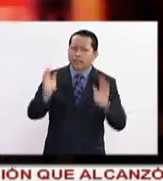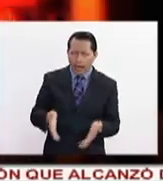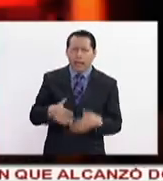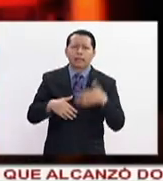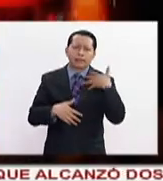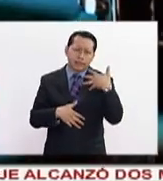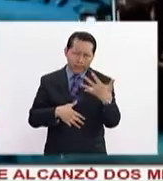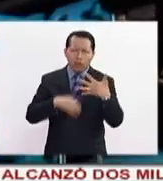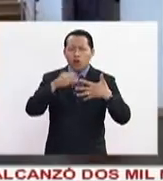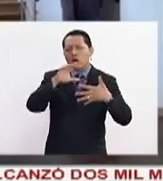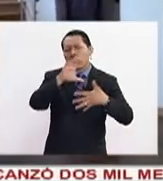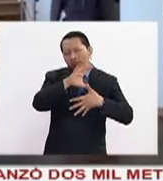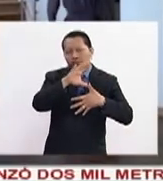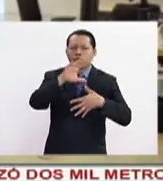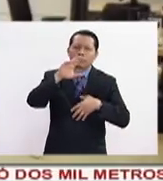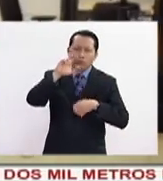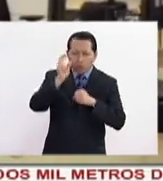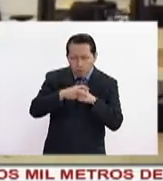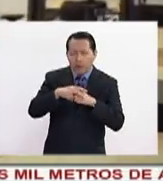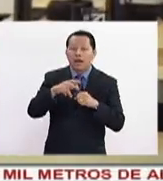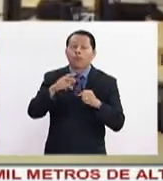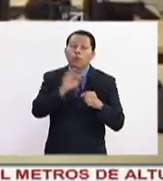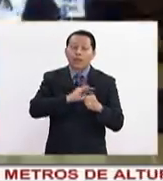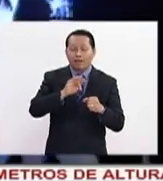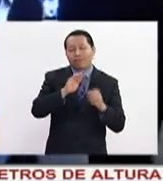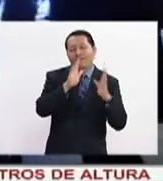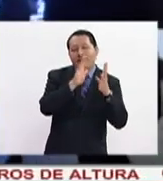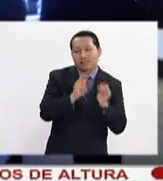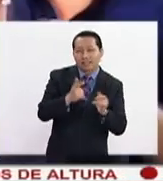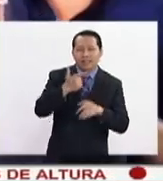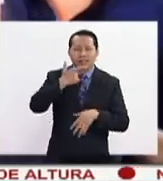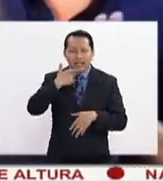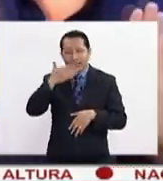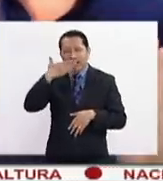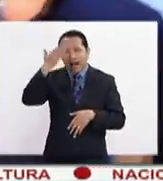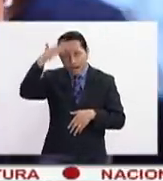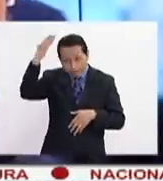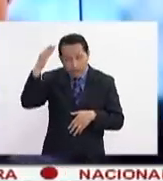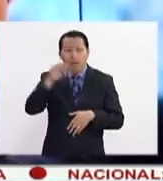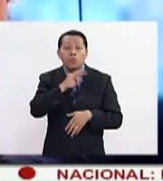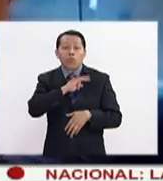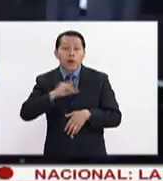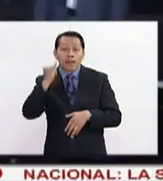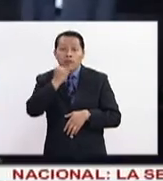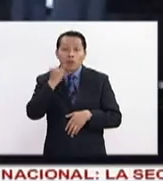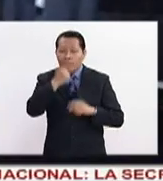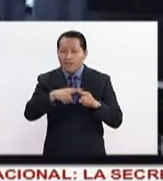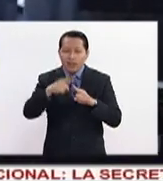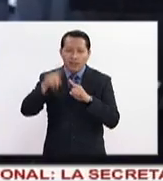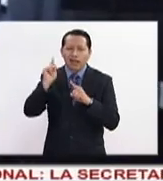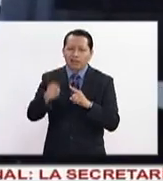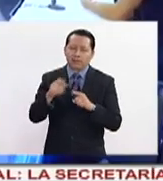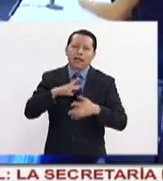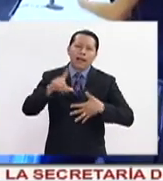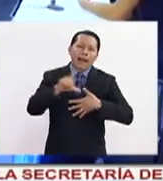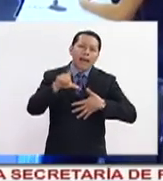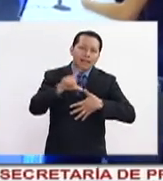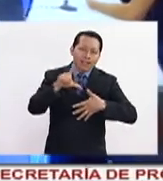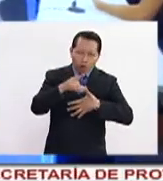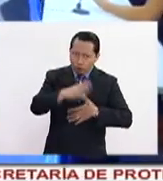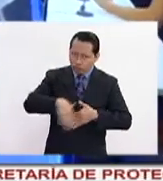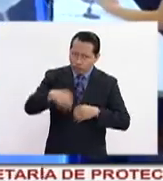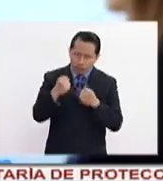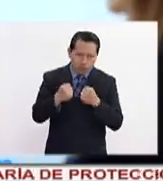5 continentes en francés, inglés y árabe, refuerza así su cobertura de la actualidad latinoamericana y el